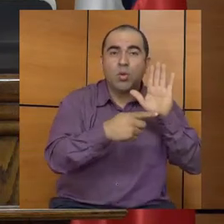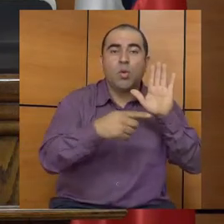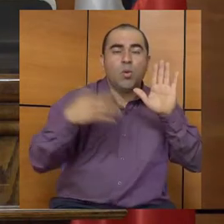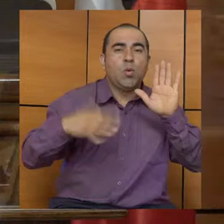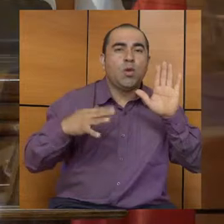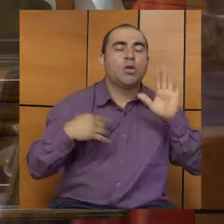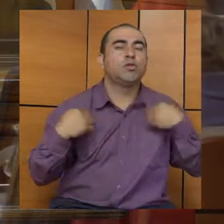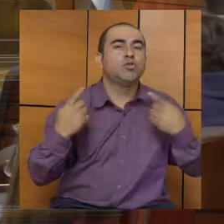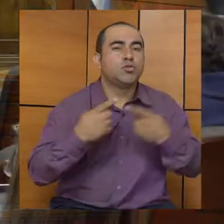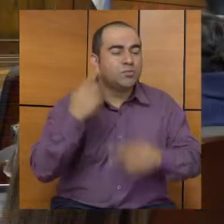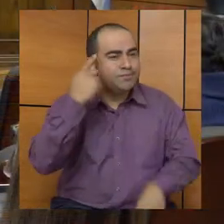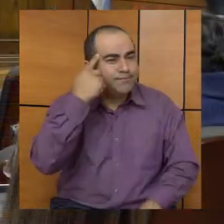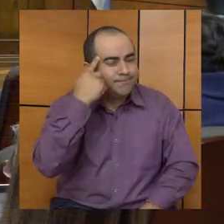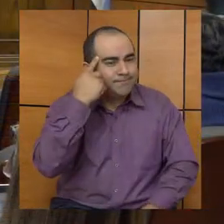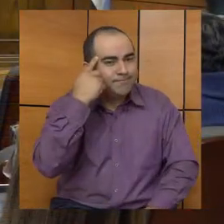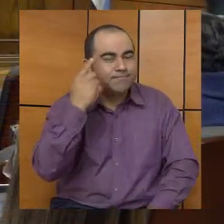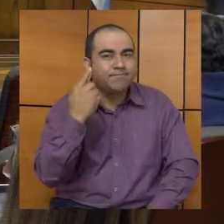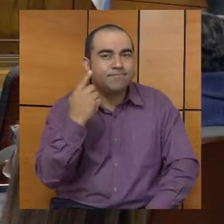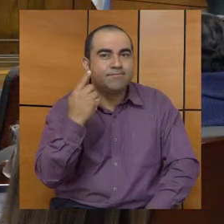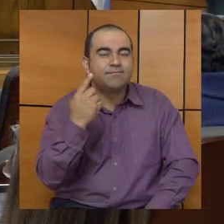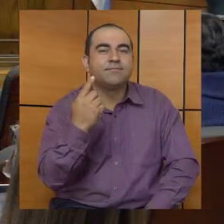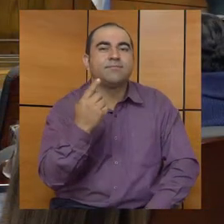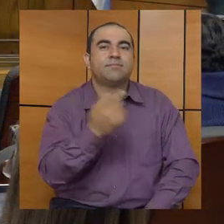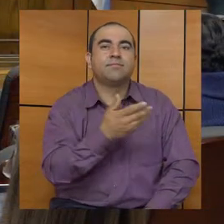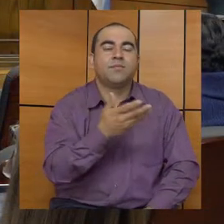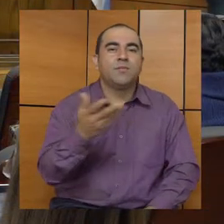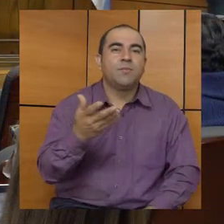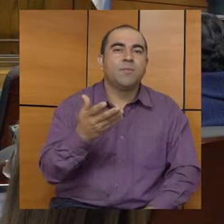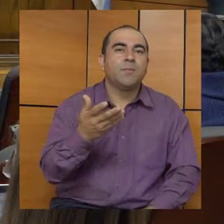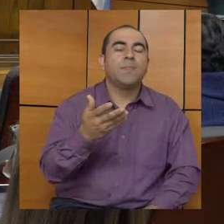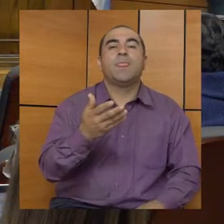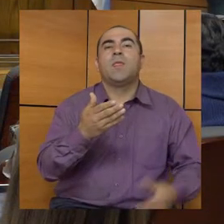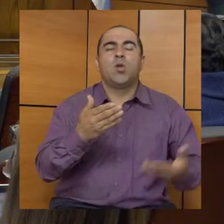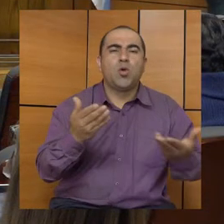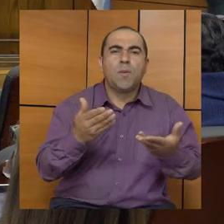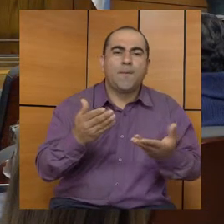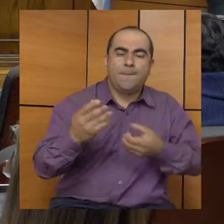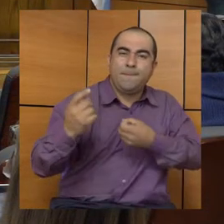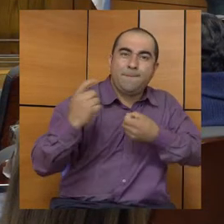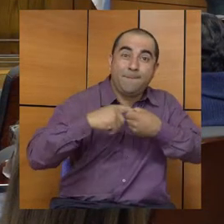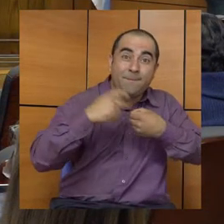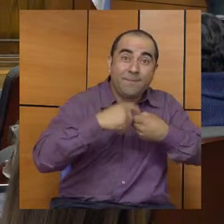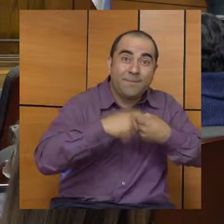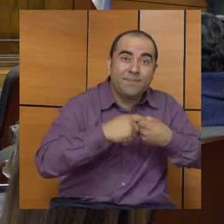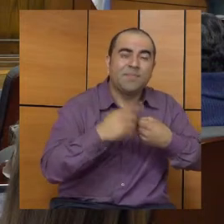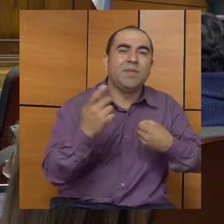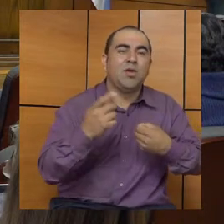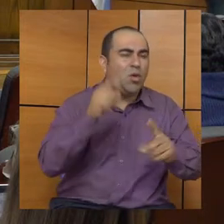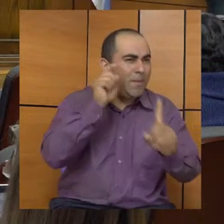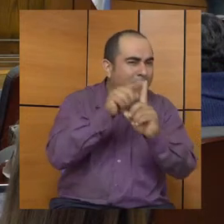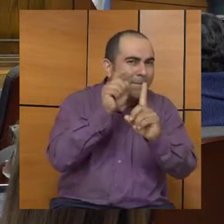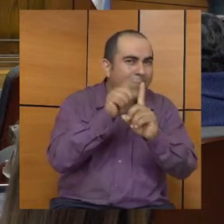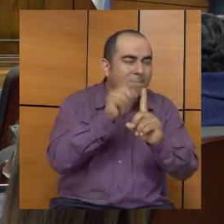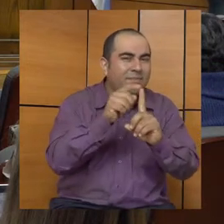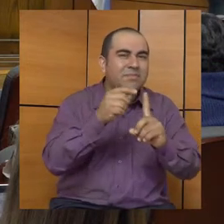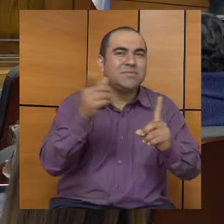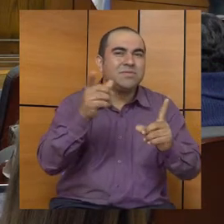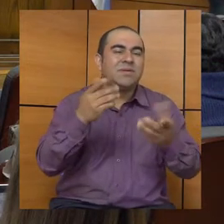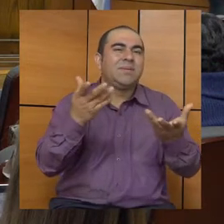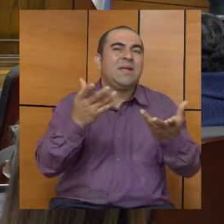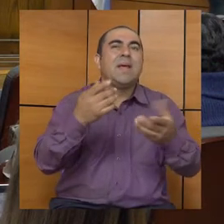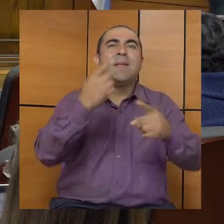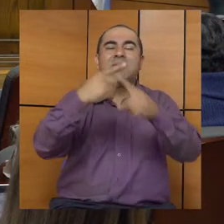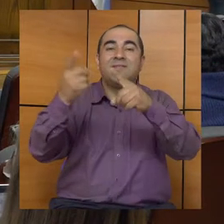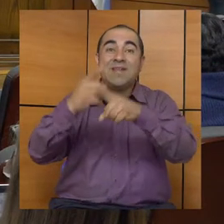mira los entes o los organismos que han participado, tenemos un trabajo colaborativo entre varias